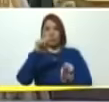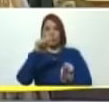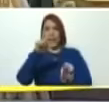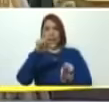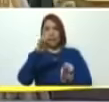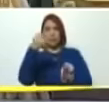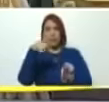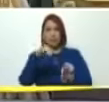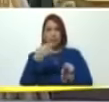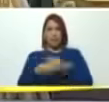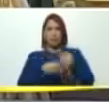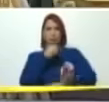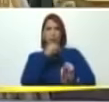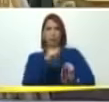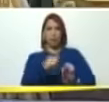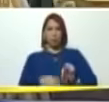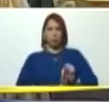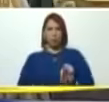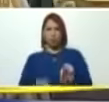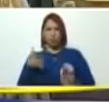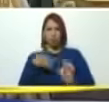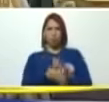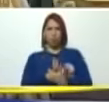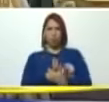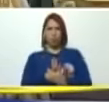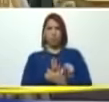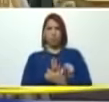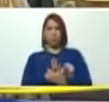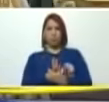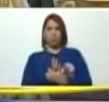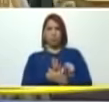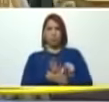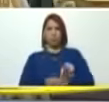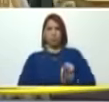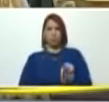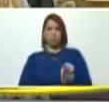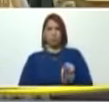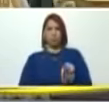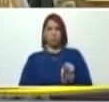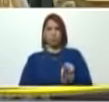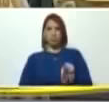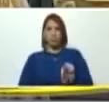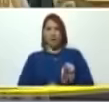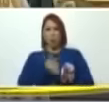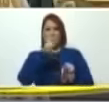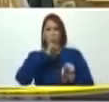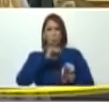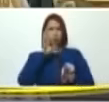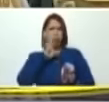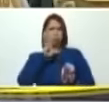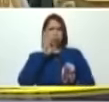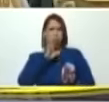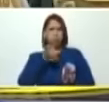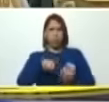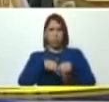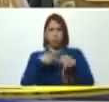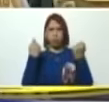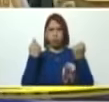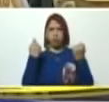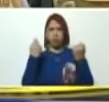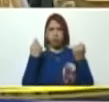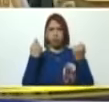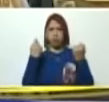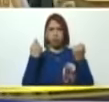hizo un reporte de un colector de agua servida que estaba roto, que estaba dañado. Y